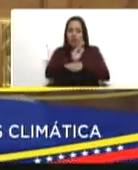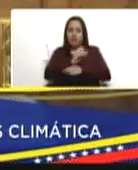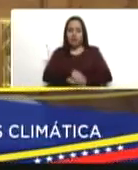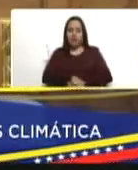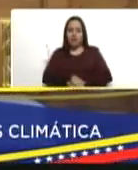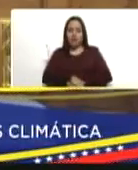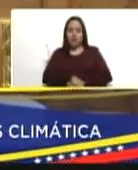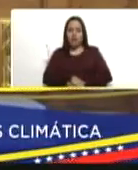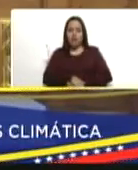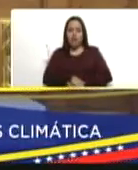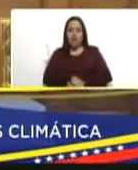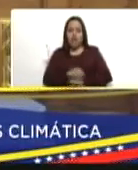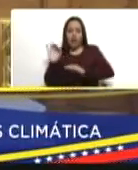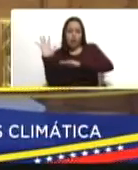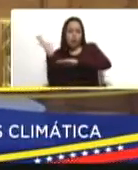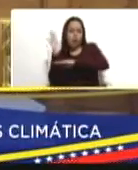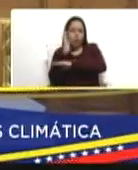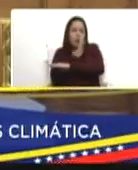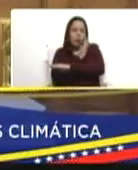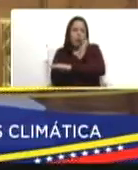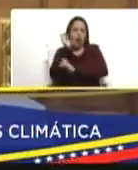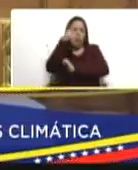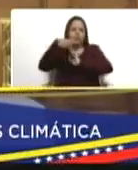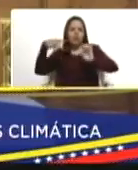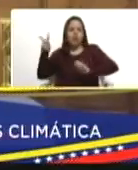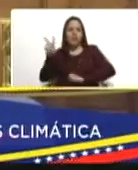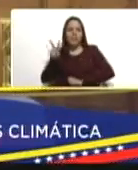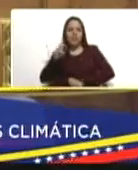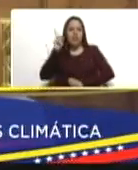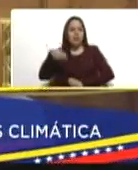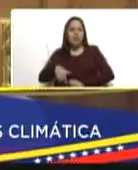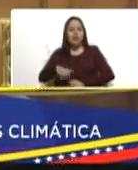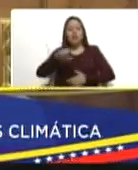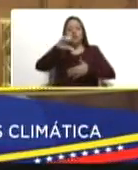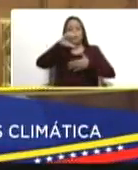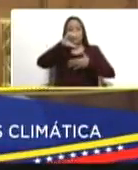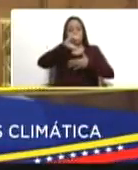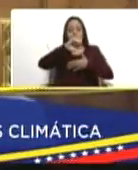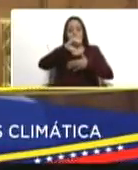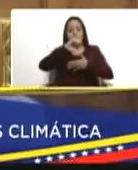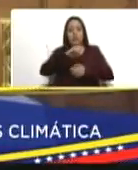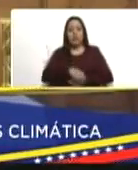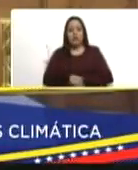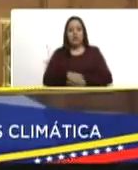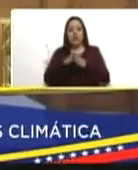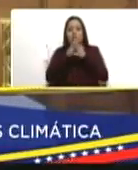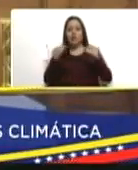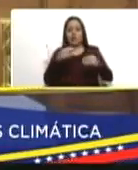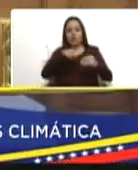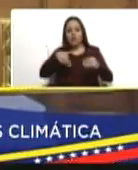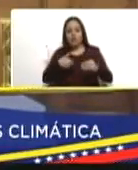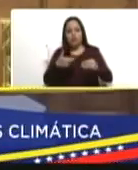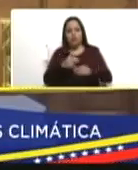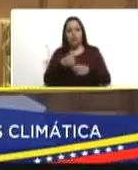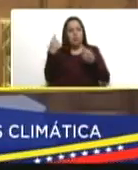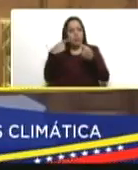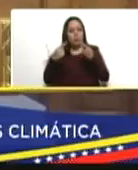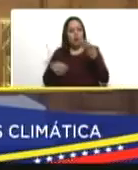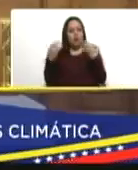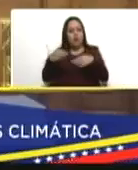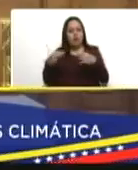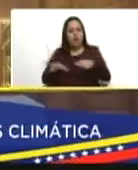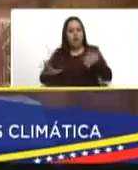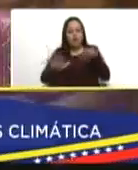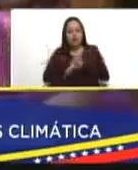amazonía venezolana suramericana y todas nuestras reservas naturales de la voracidad del